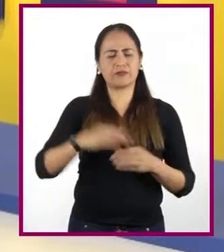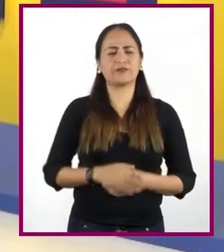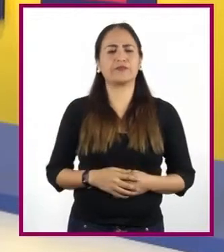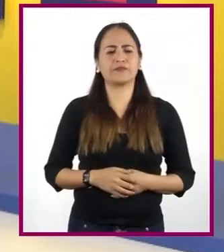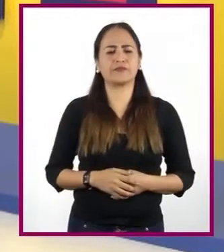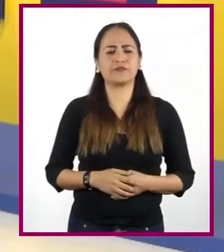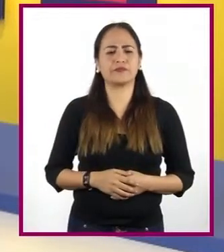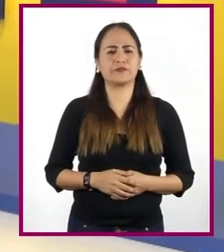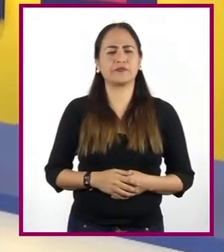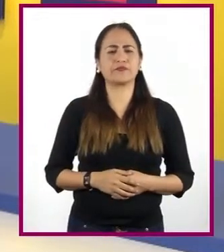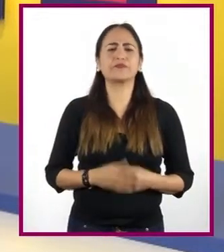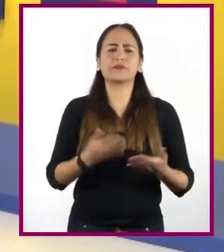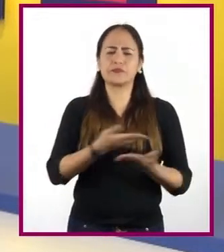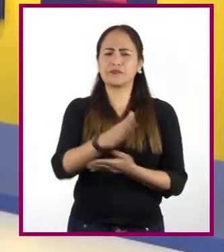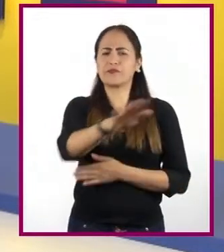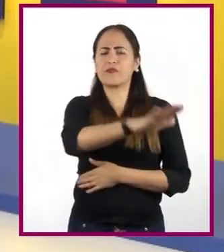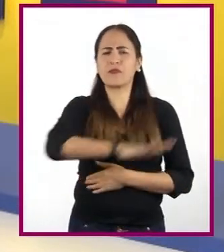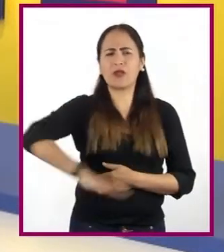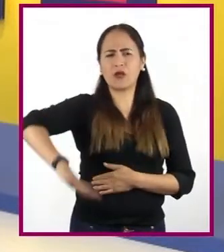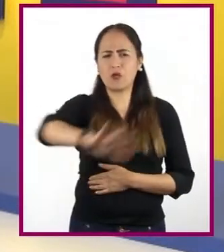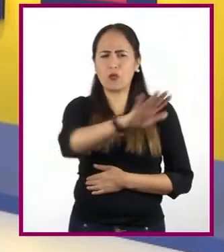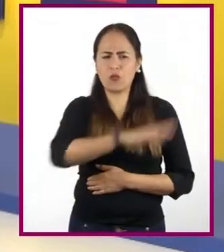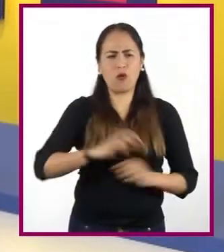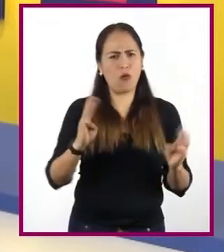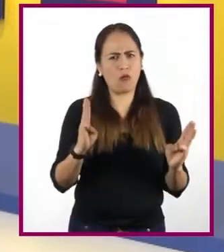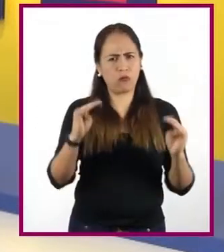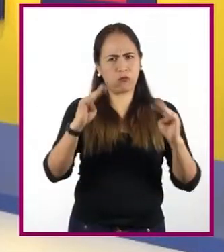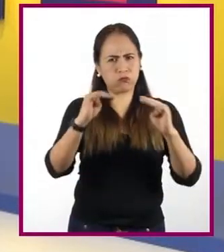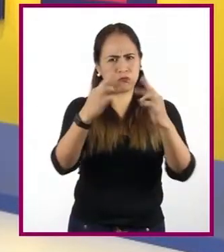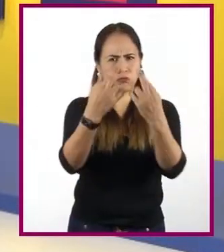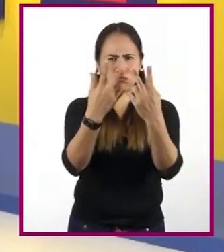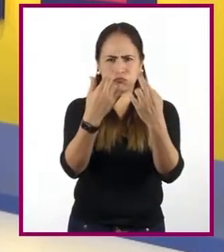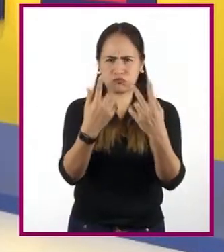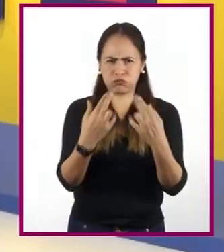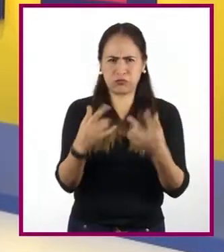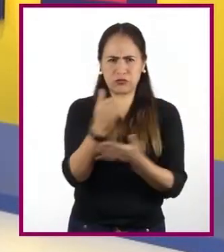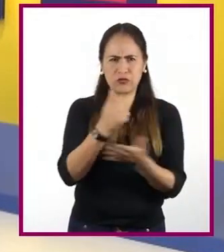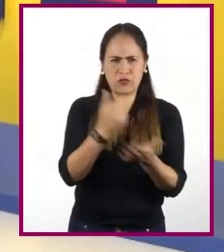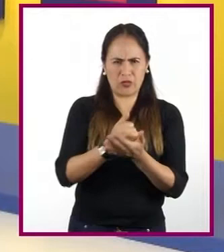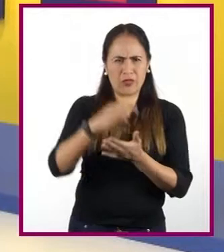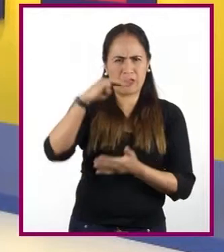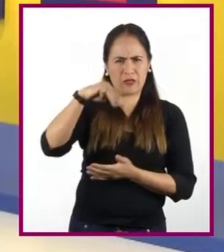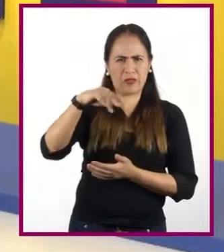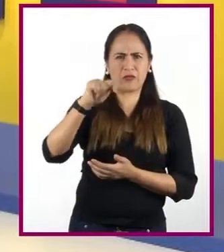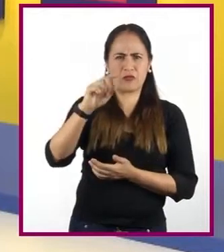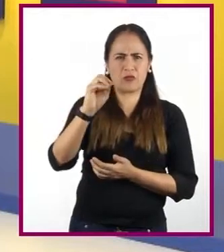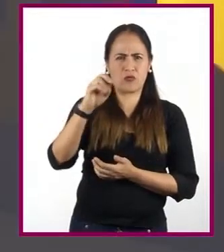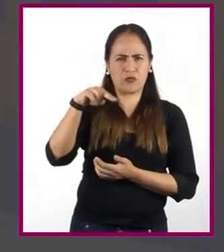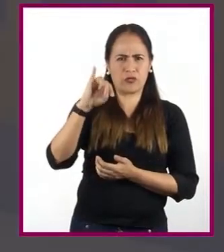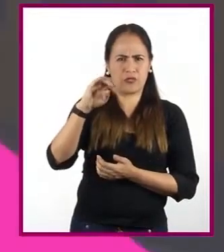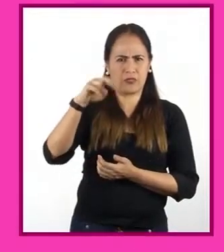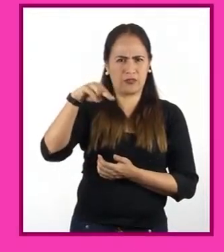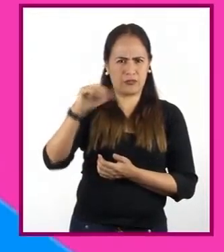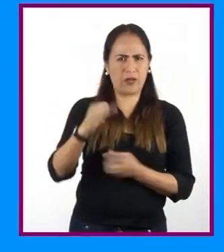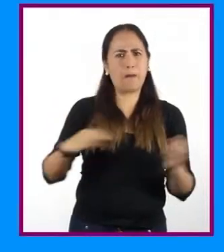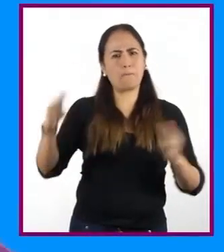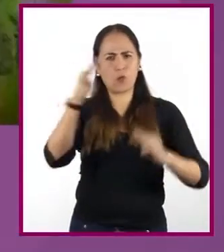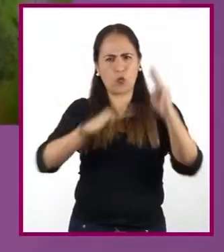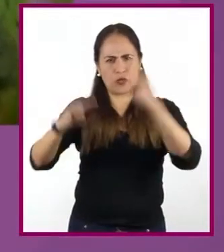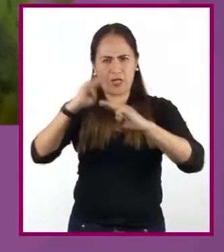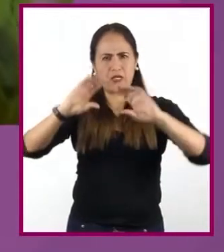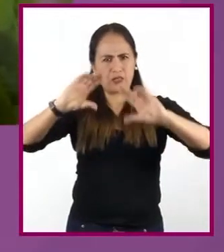Entorno físico. Los restos del viejo reino maya de Toniná se encuentran enclavados en las montañas de